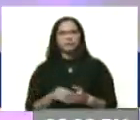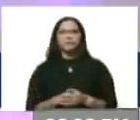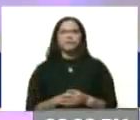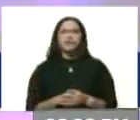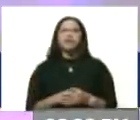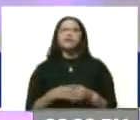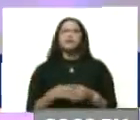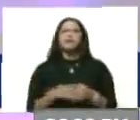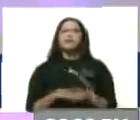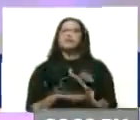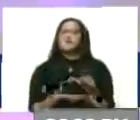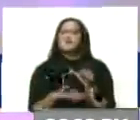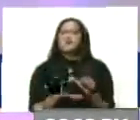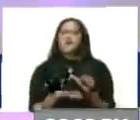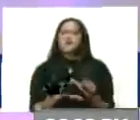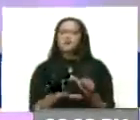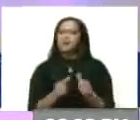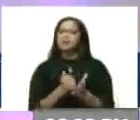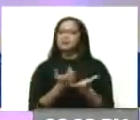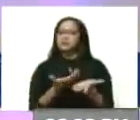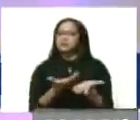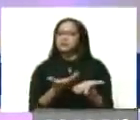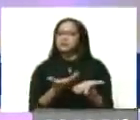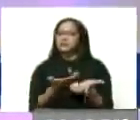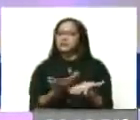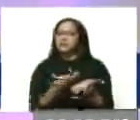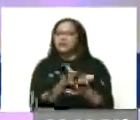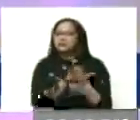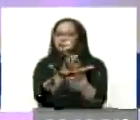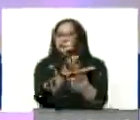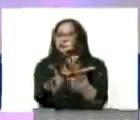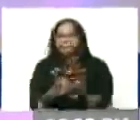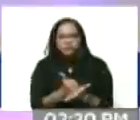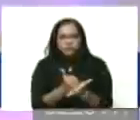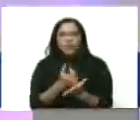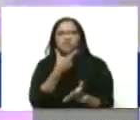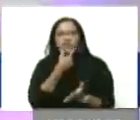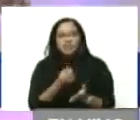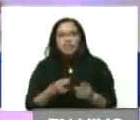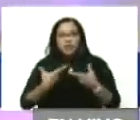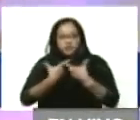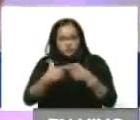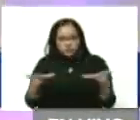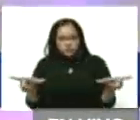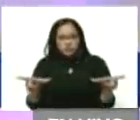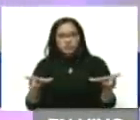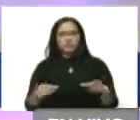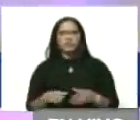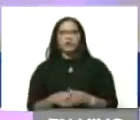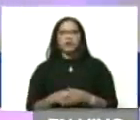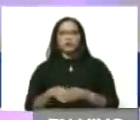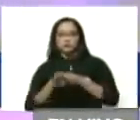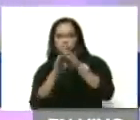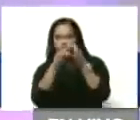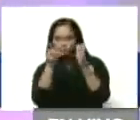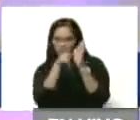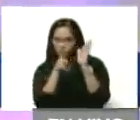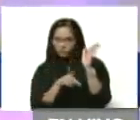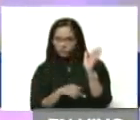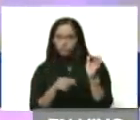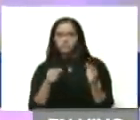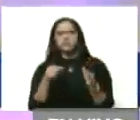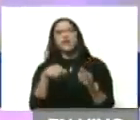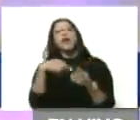los siguientes privilegios, inmunidad y facilidades. Voy al número 4.